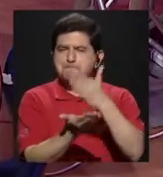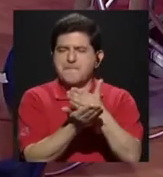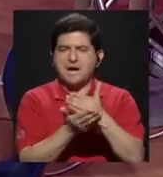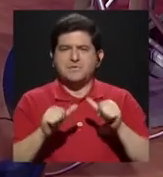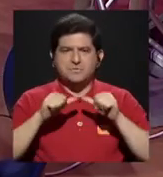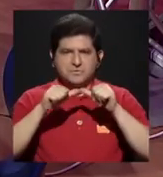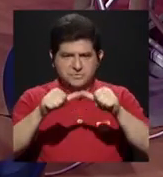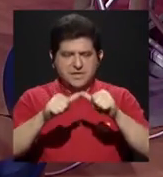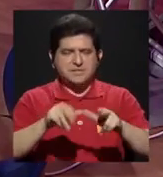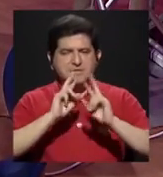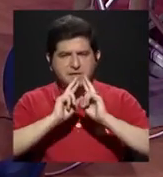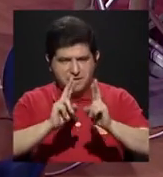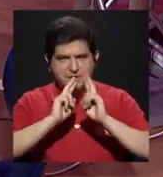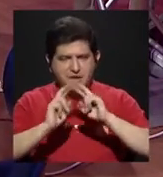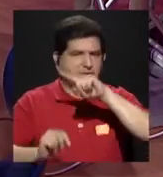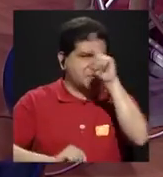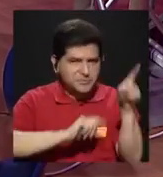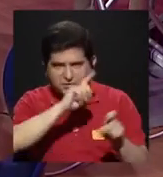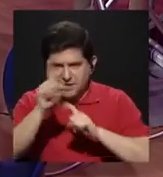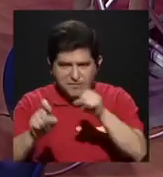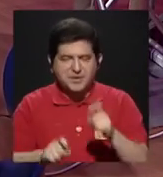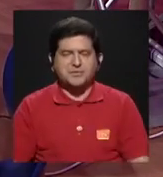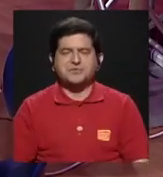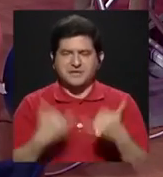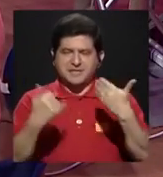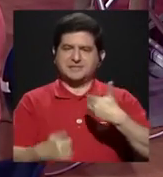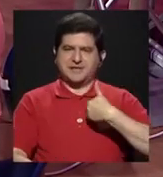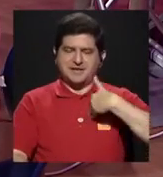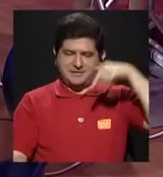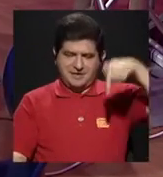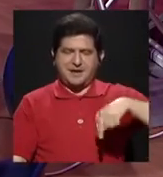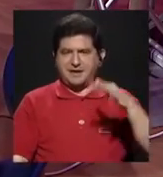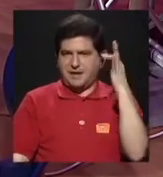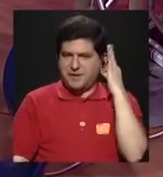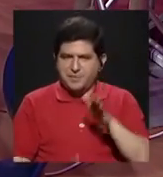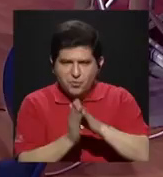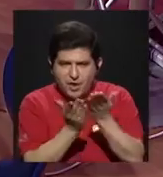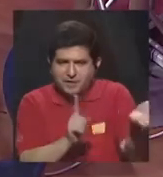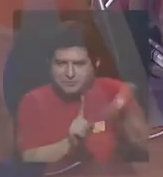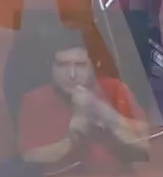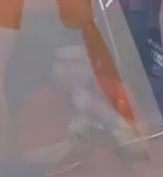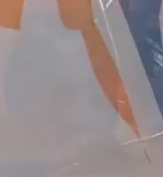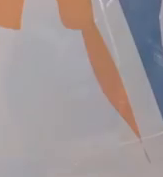luego venimos a responder bastantes de las preguntas que nos han ingresado para las mujeres molusqueras.